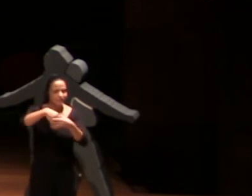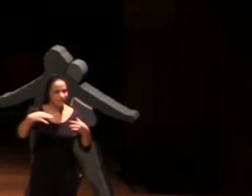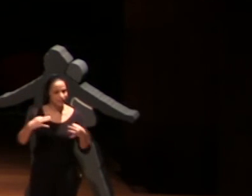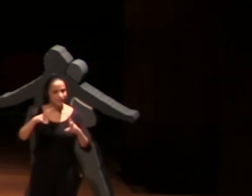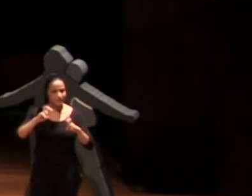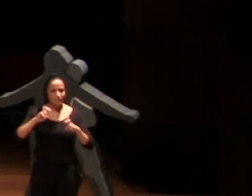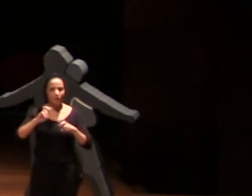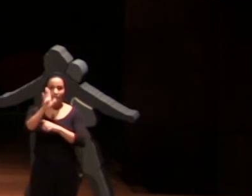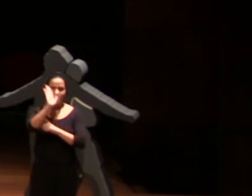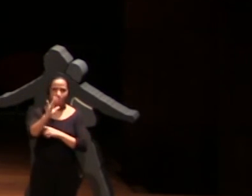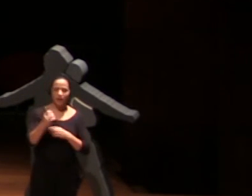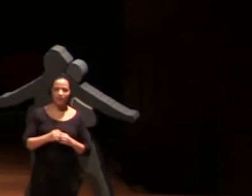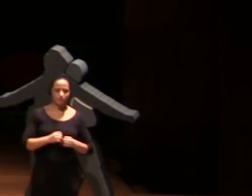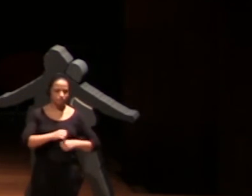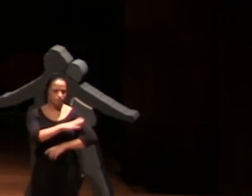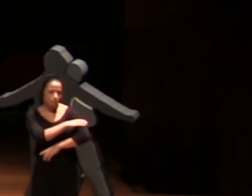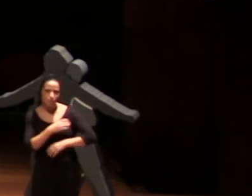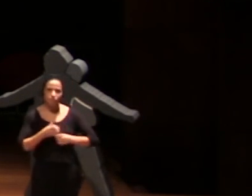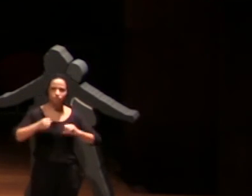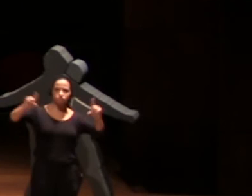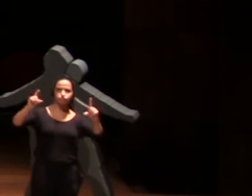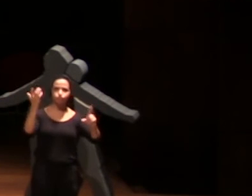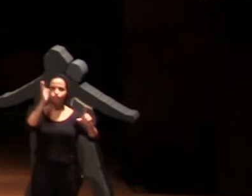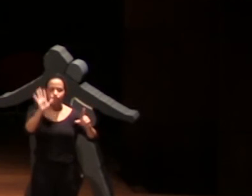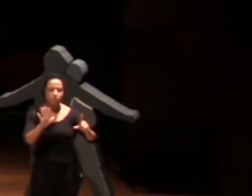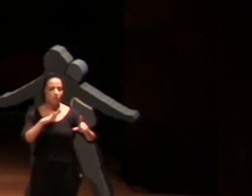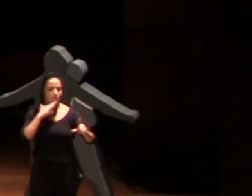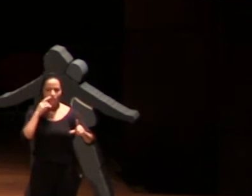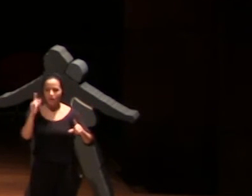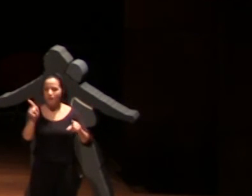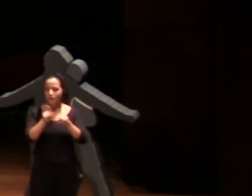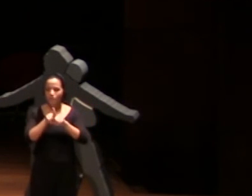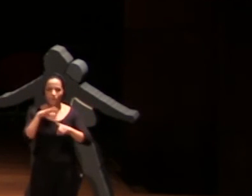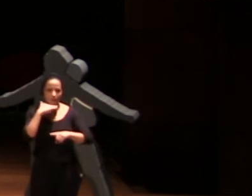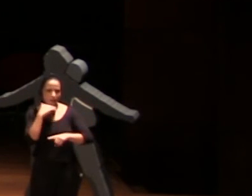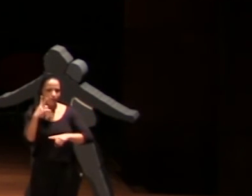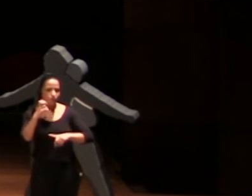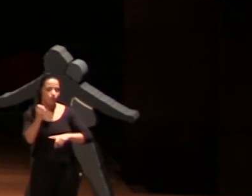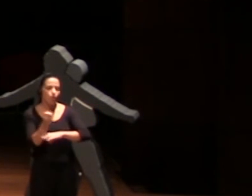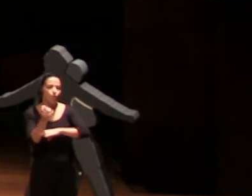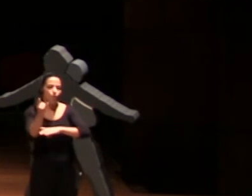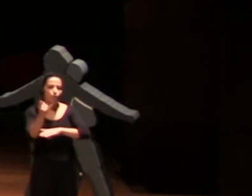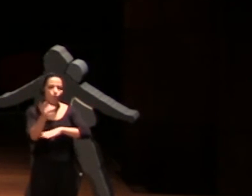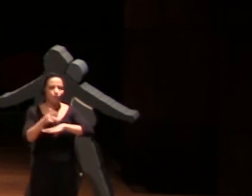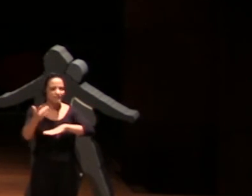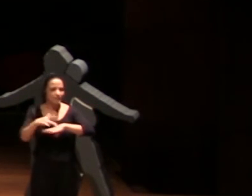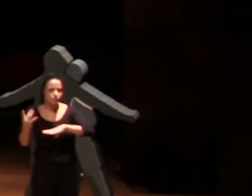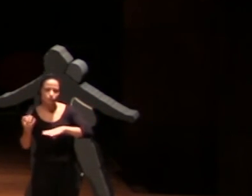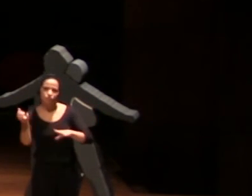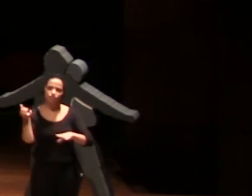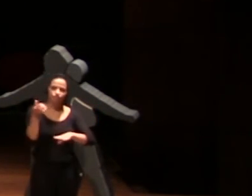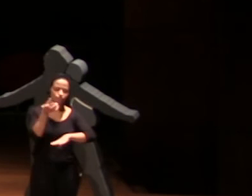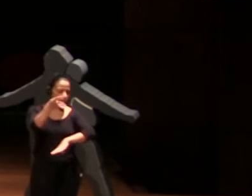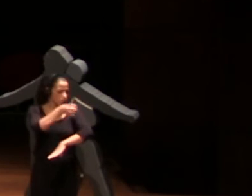el procesamiento de imagen que hemos visto antes con el procesamiento de la cinemática colocando un magnetómetro, un sensor en el traductor del ecógrafo y poder hacer